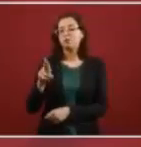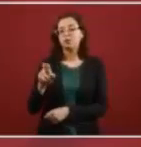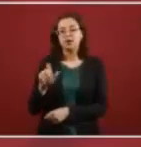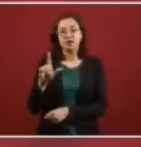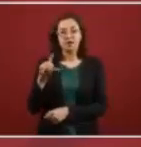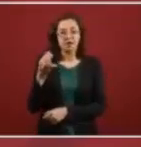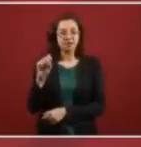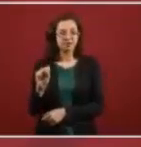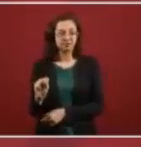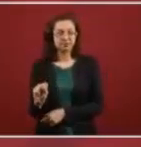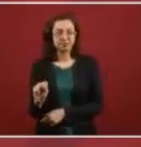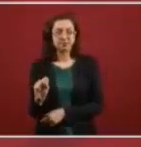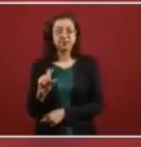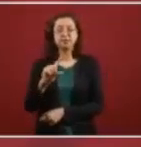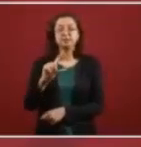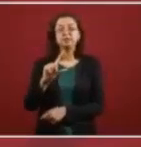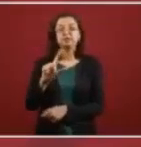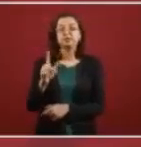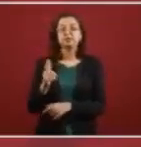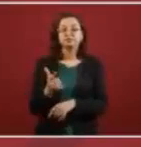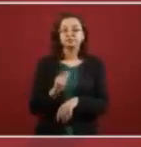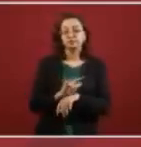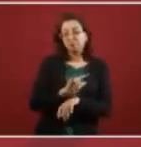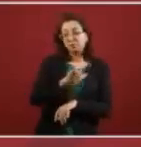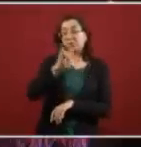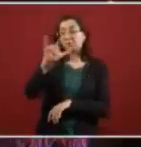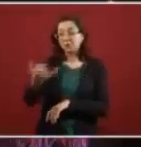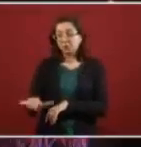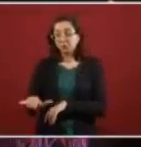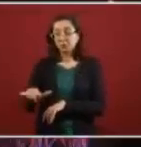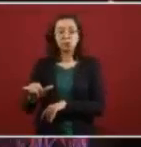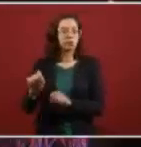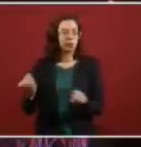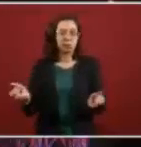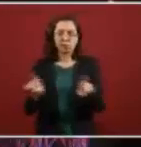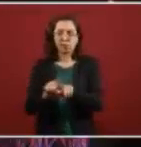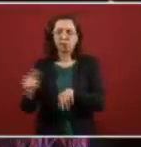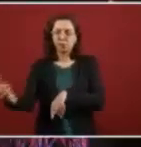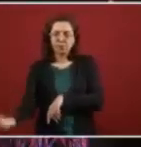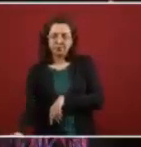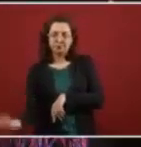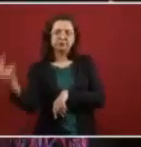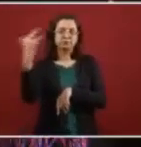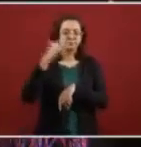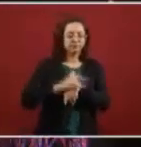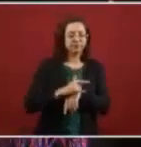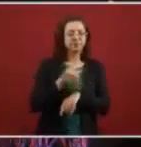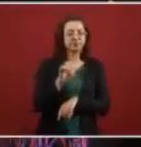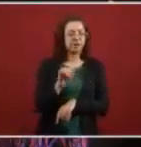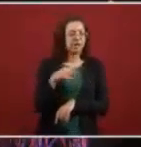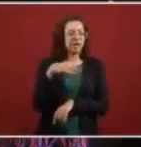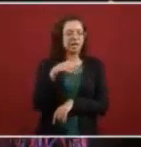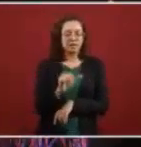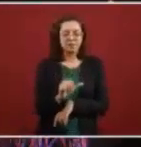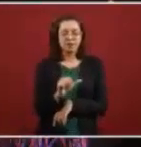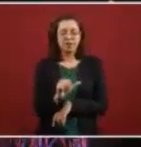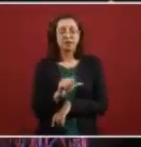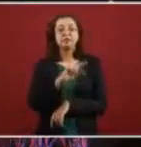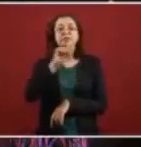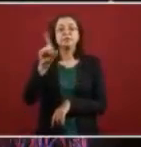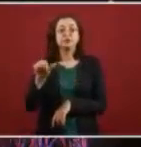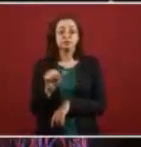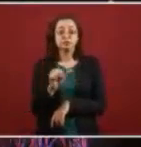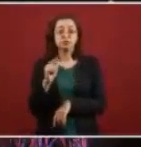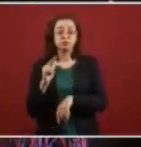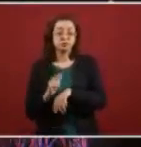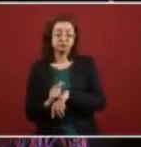y la ruta que teníamos prevista para retornar pues era la misma regresar por lin wen después sale